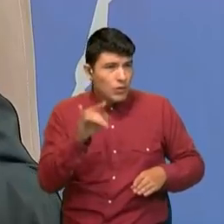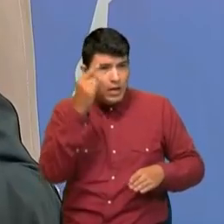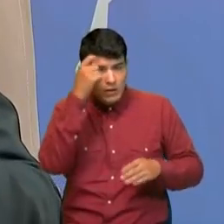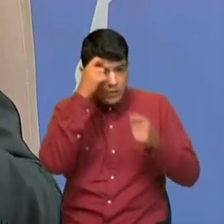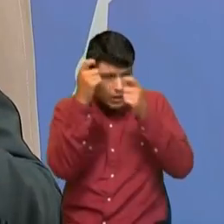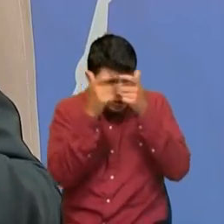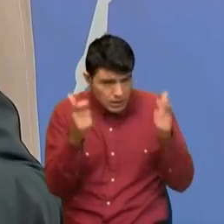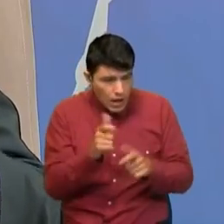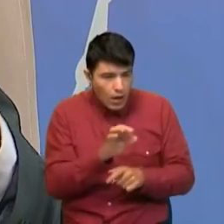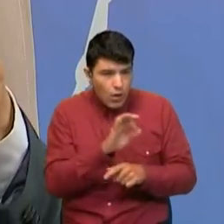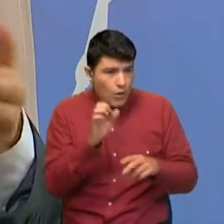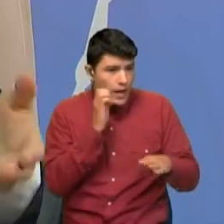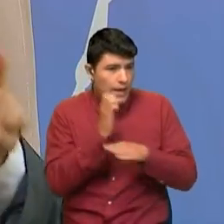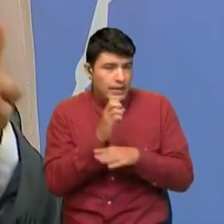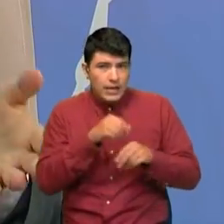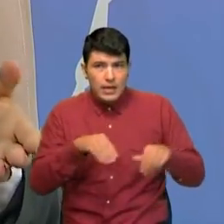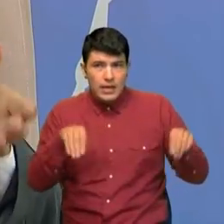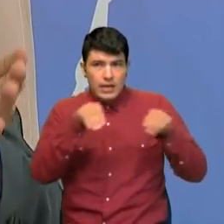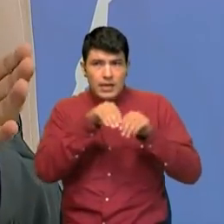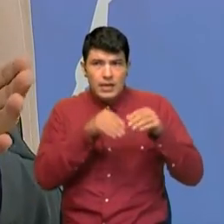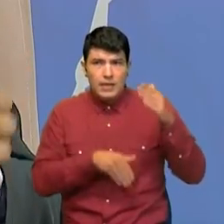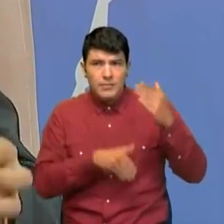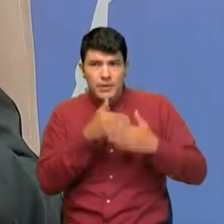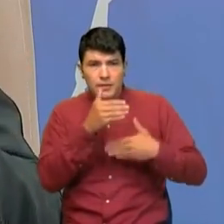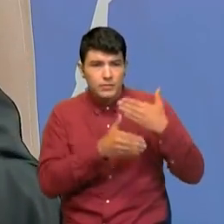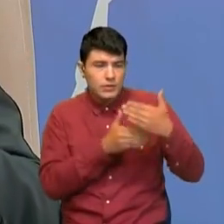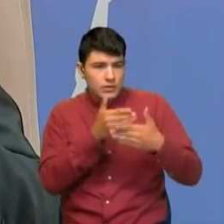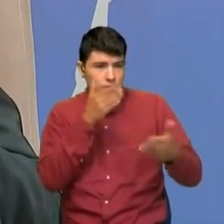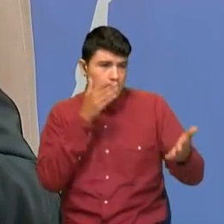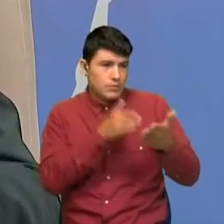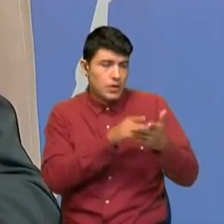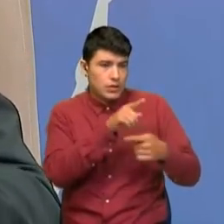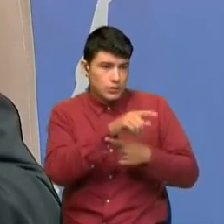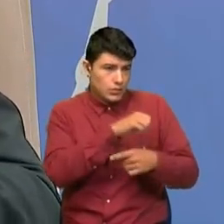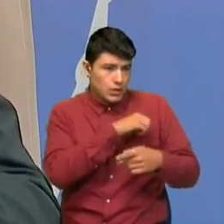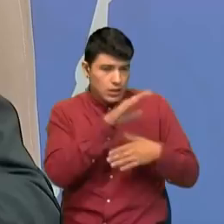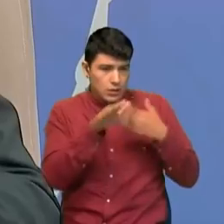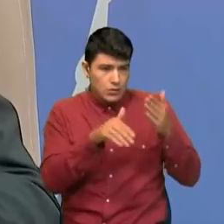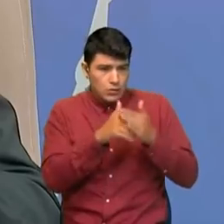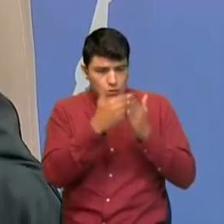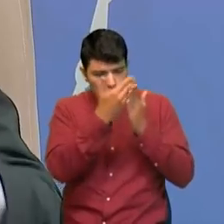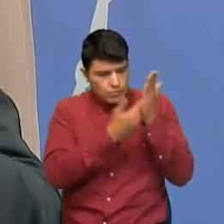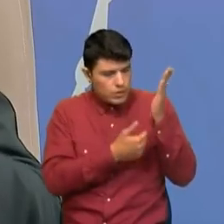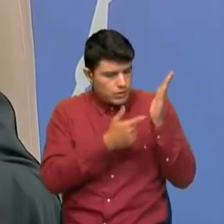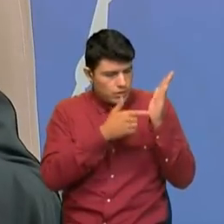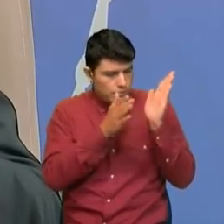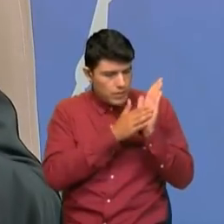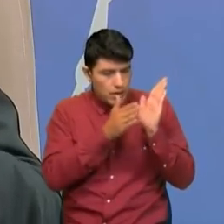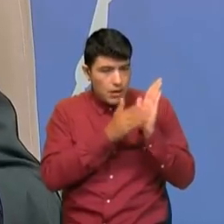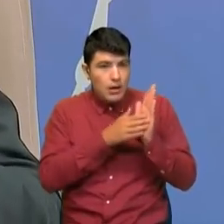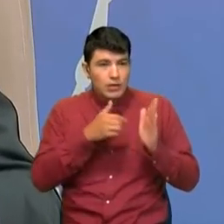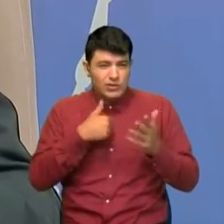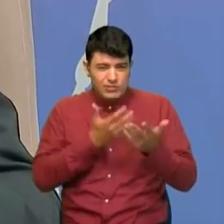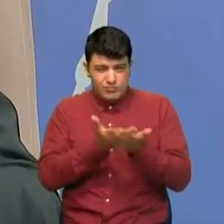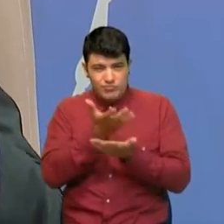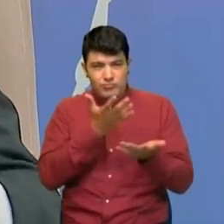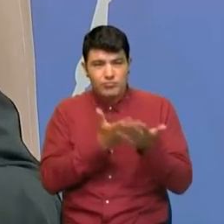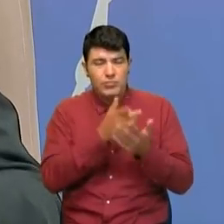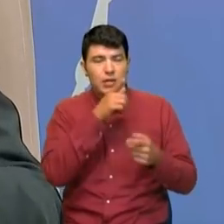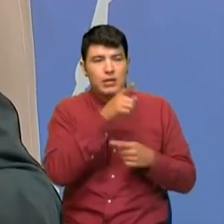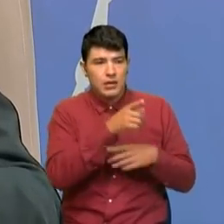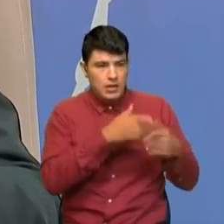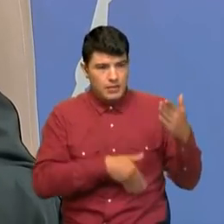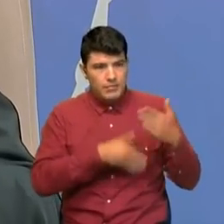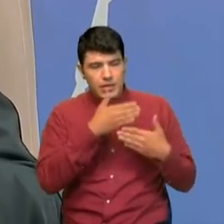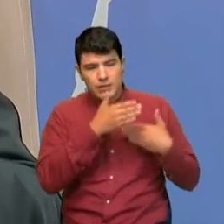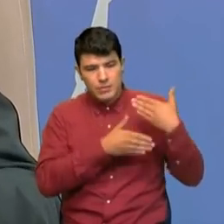como tal algún ente territorial, inicie un proceso en contra de ellos si ellos tienen los respectivos residuos como tal. Entonces la recomendación a la ciudadana es que dé